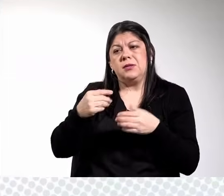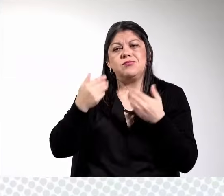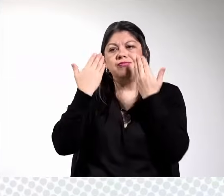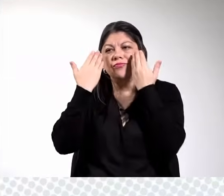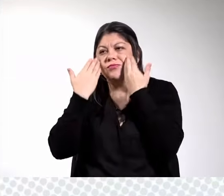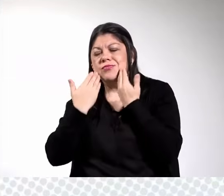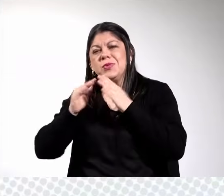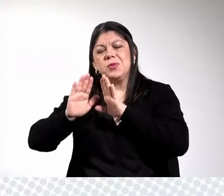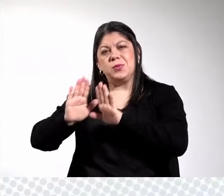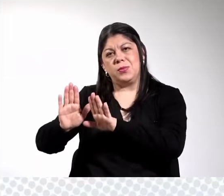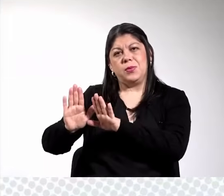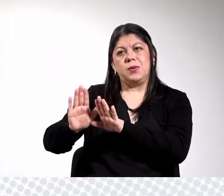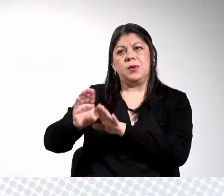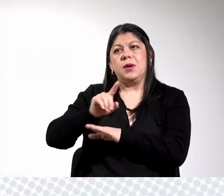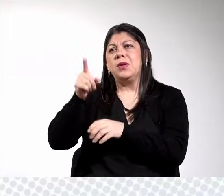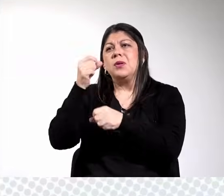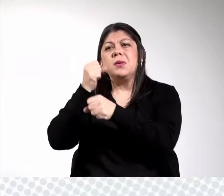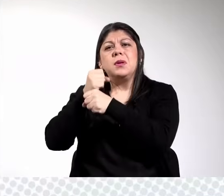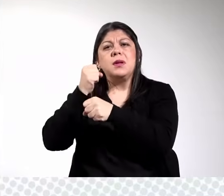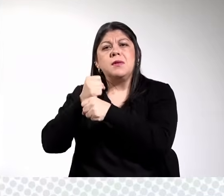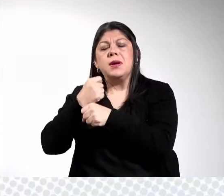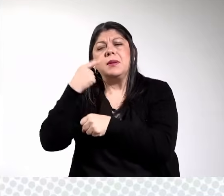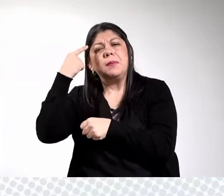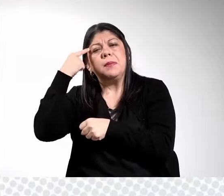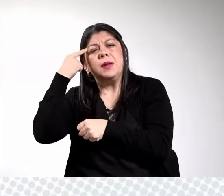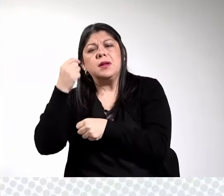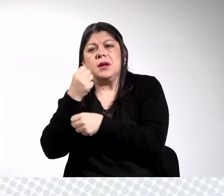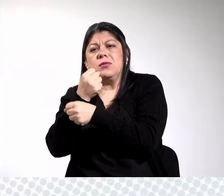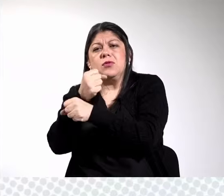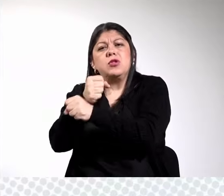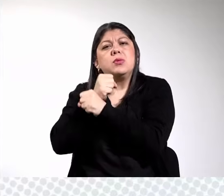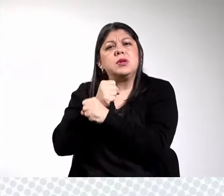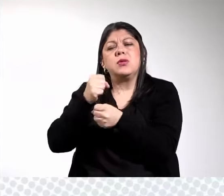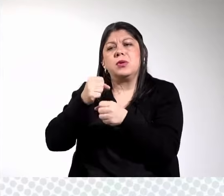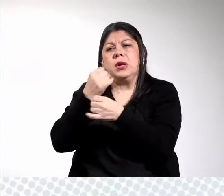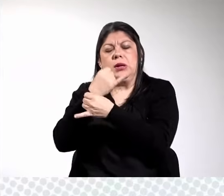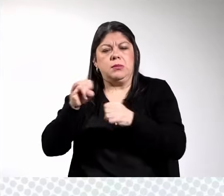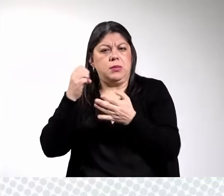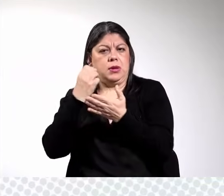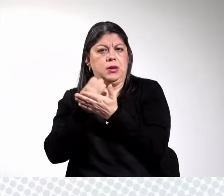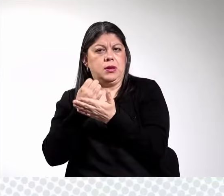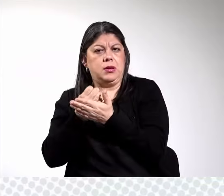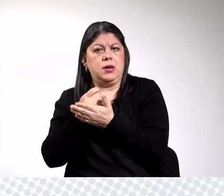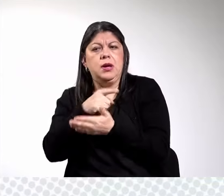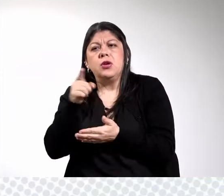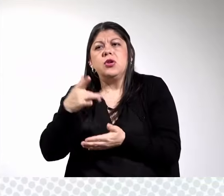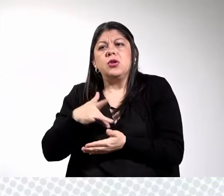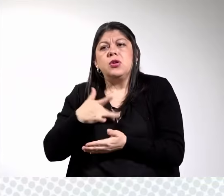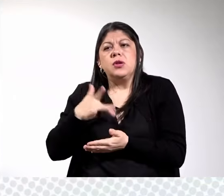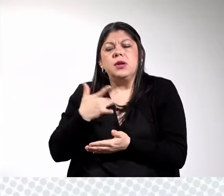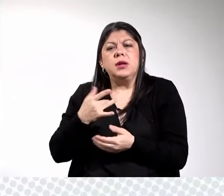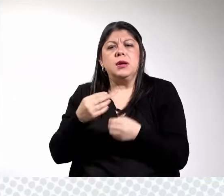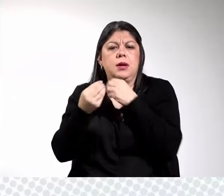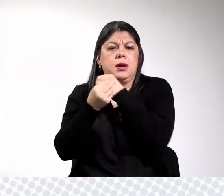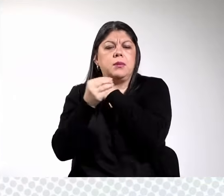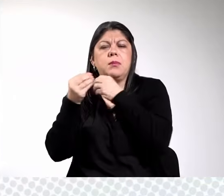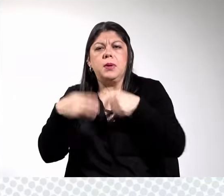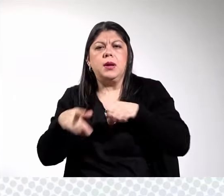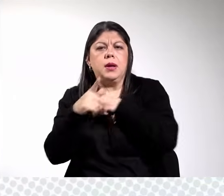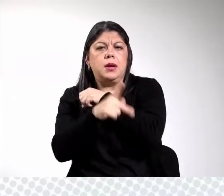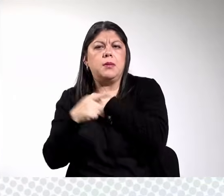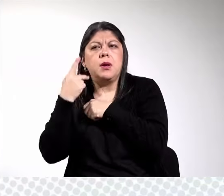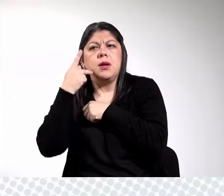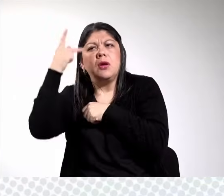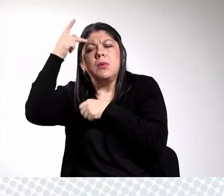e indiferencia, que trabajar o estudiar ya no garantiza independencia económica y que sienten que pierden el país que sus padres y